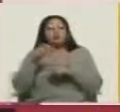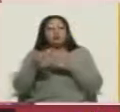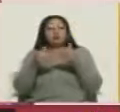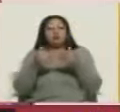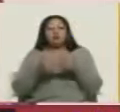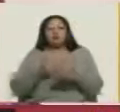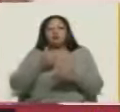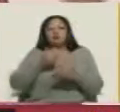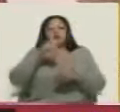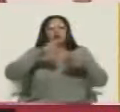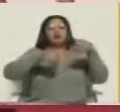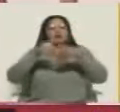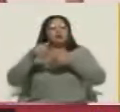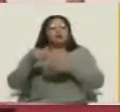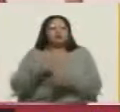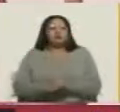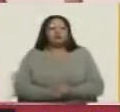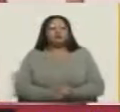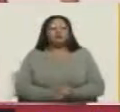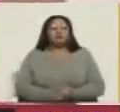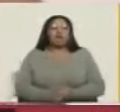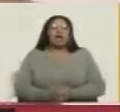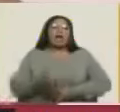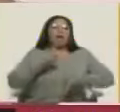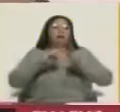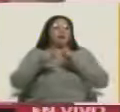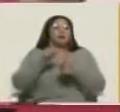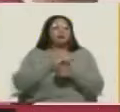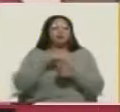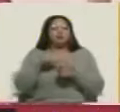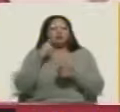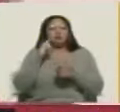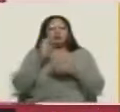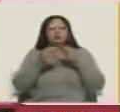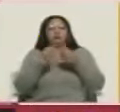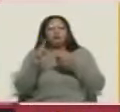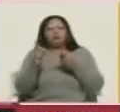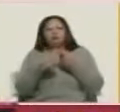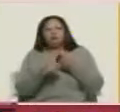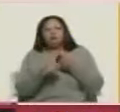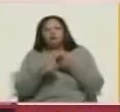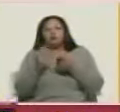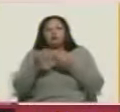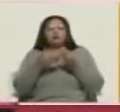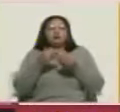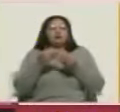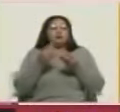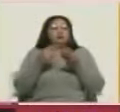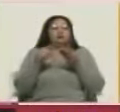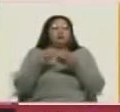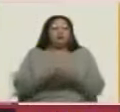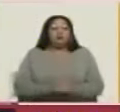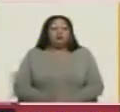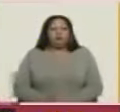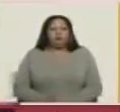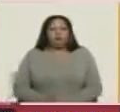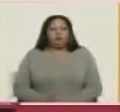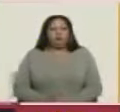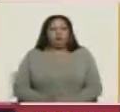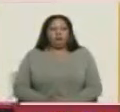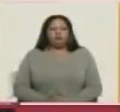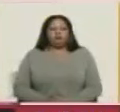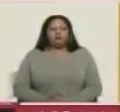elección. A veces hemos hecho una, a veces hacemos otra, hemos aplicado distintos métodos,